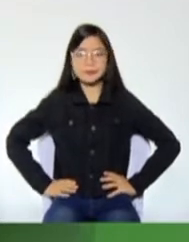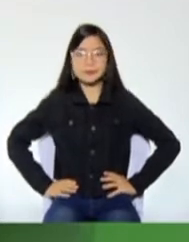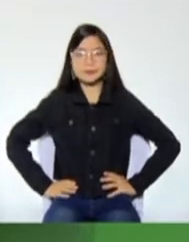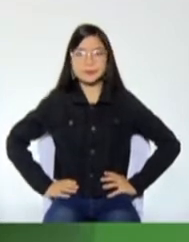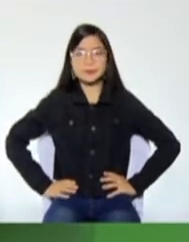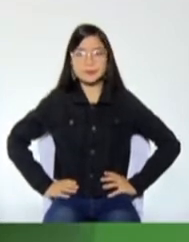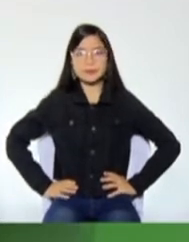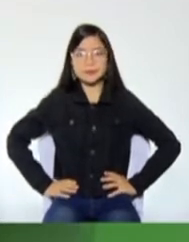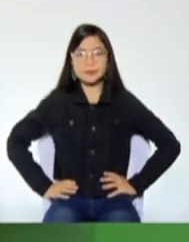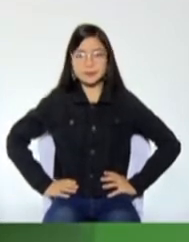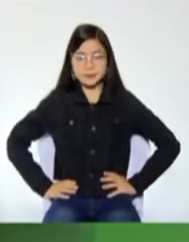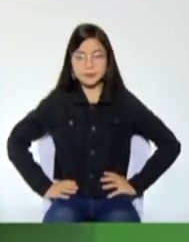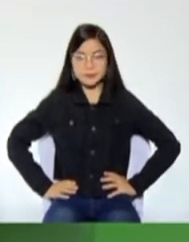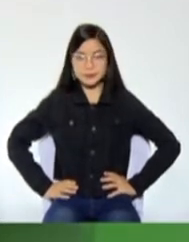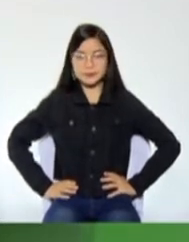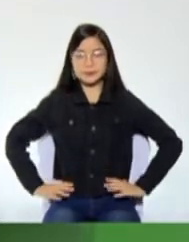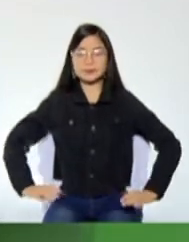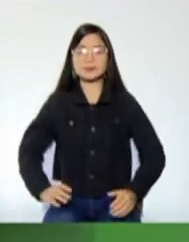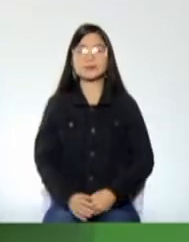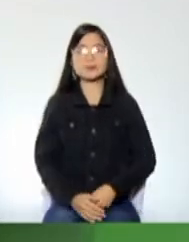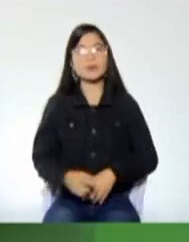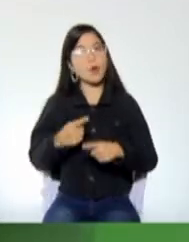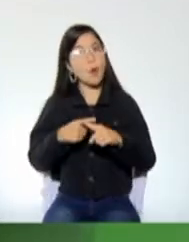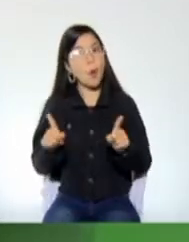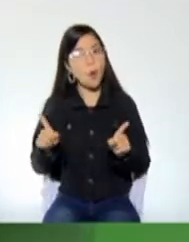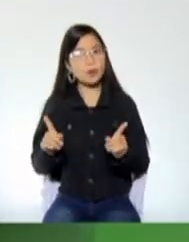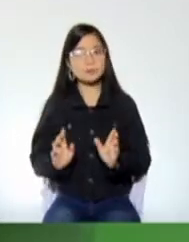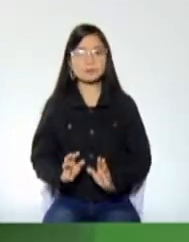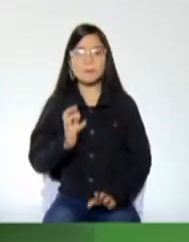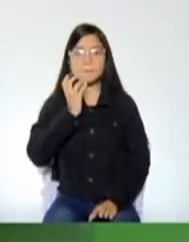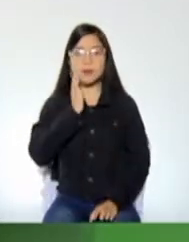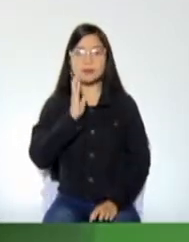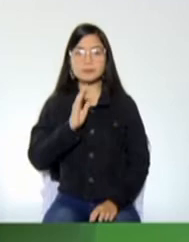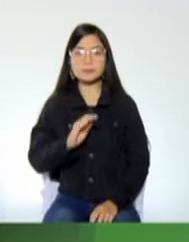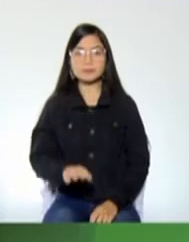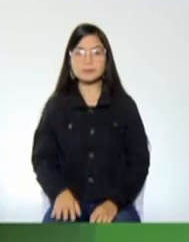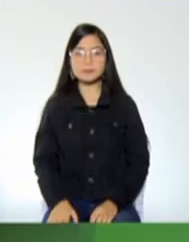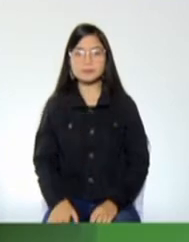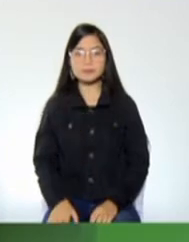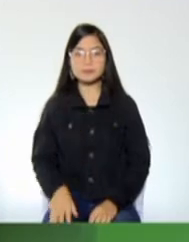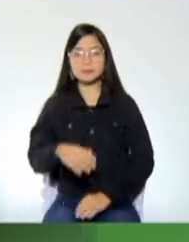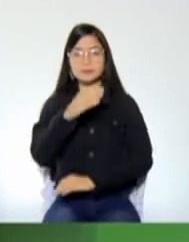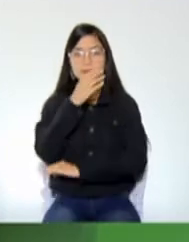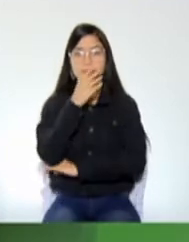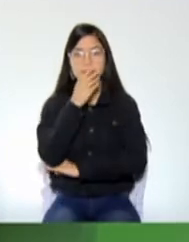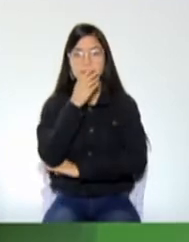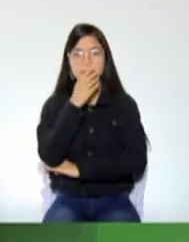también tendrá su opinión al respecto. Otra, poner las manos en la boca.